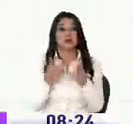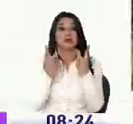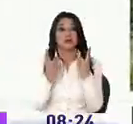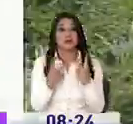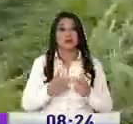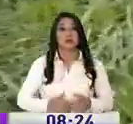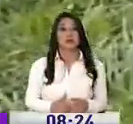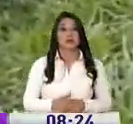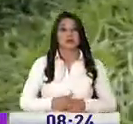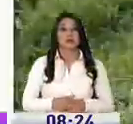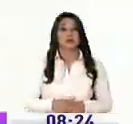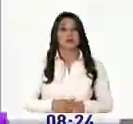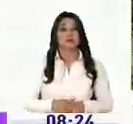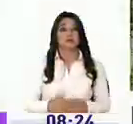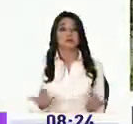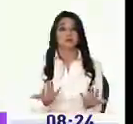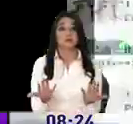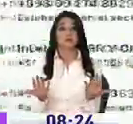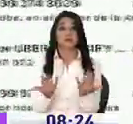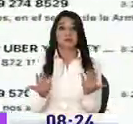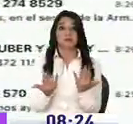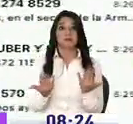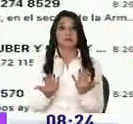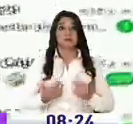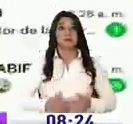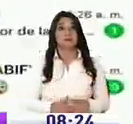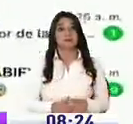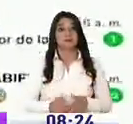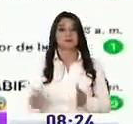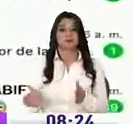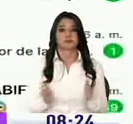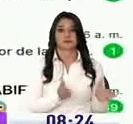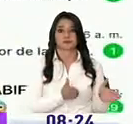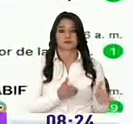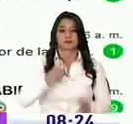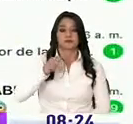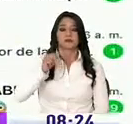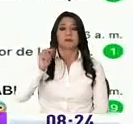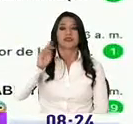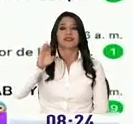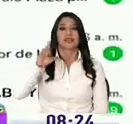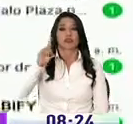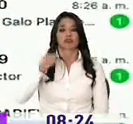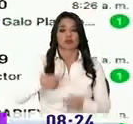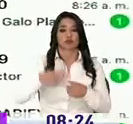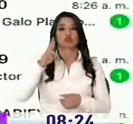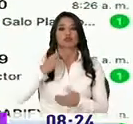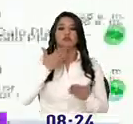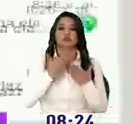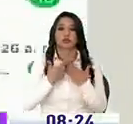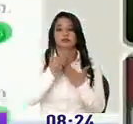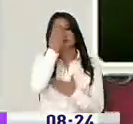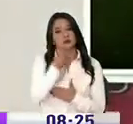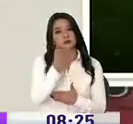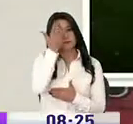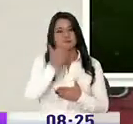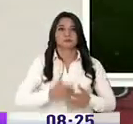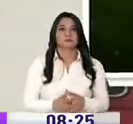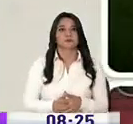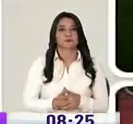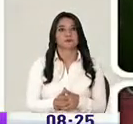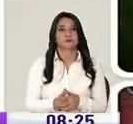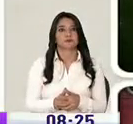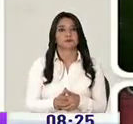ustedes, parques, mal estado. El sector pintado Quito Sur, gracias, que tenga un buen día. Ah, esta es la